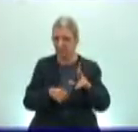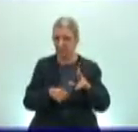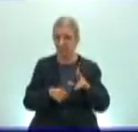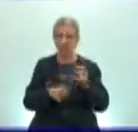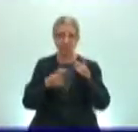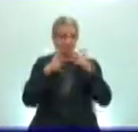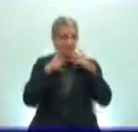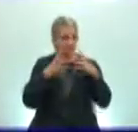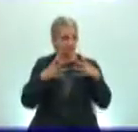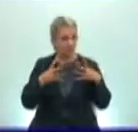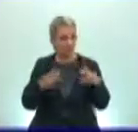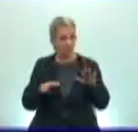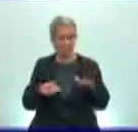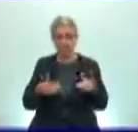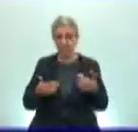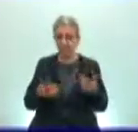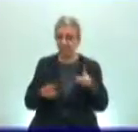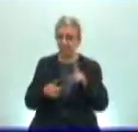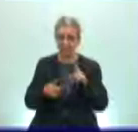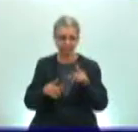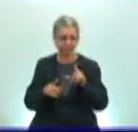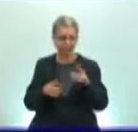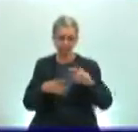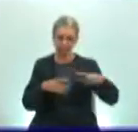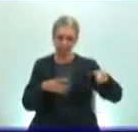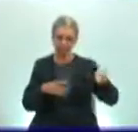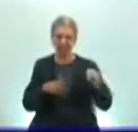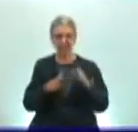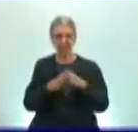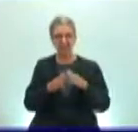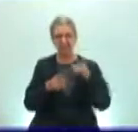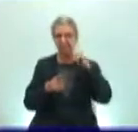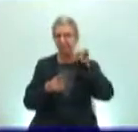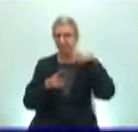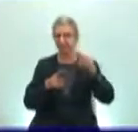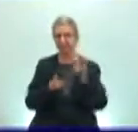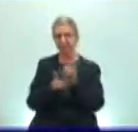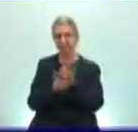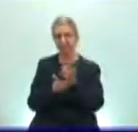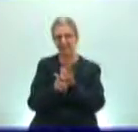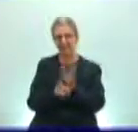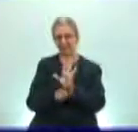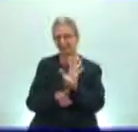muy importante, no salir de casa. Nos vemos en un próximo encuentro.